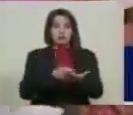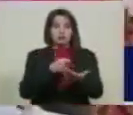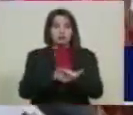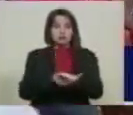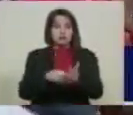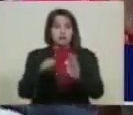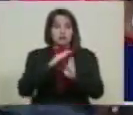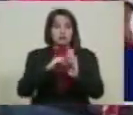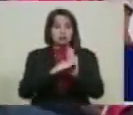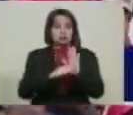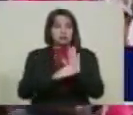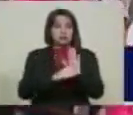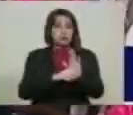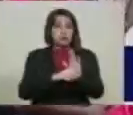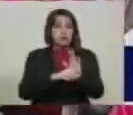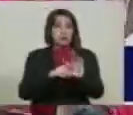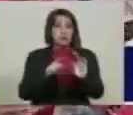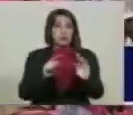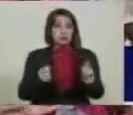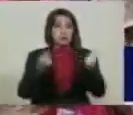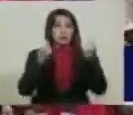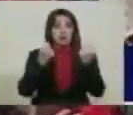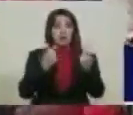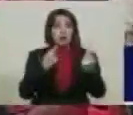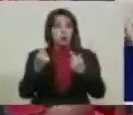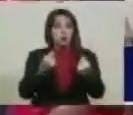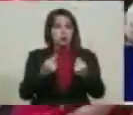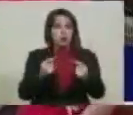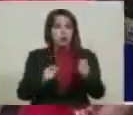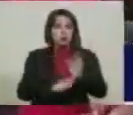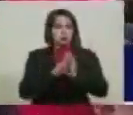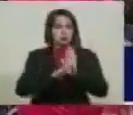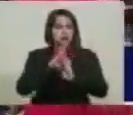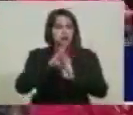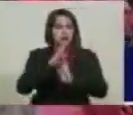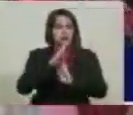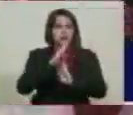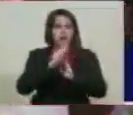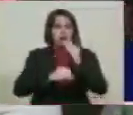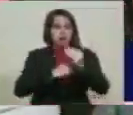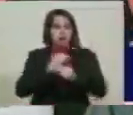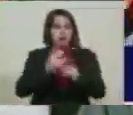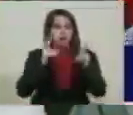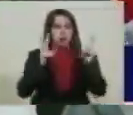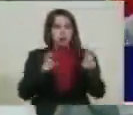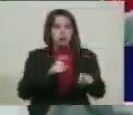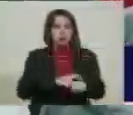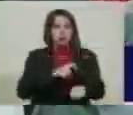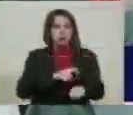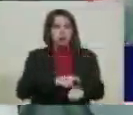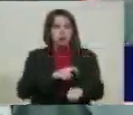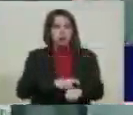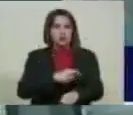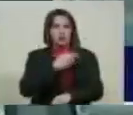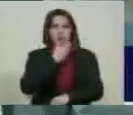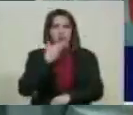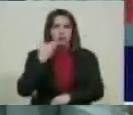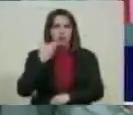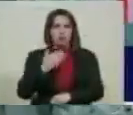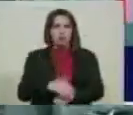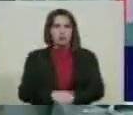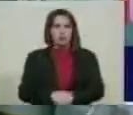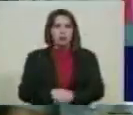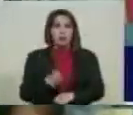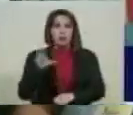económica, crecimiento y prosperidad va a consolidar una nueva era. Una nueva era para